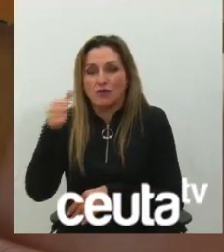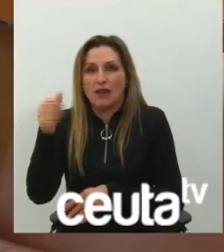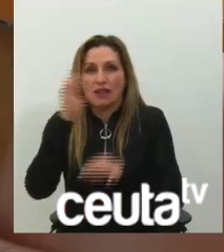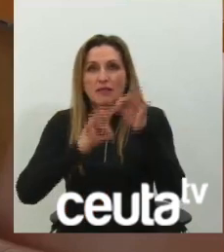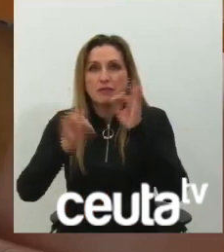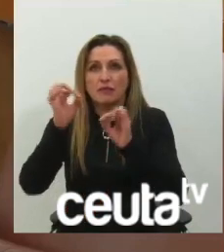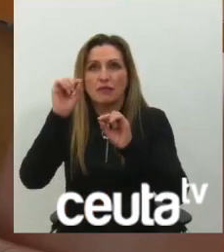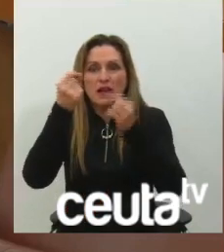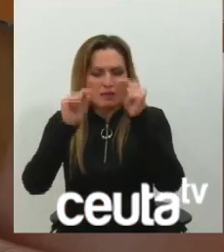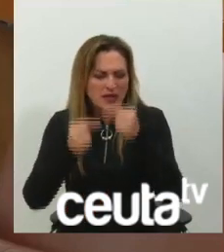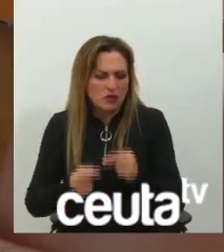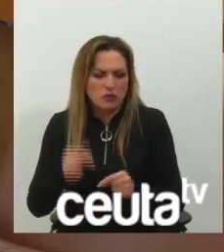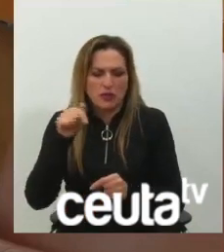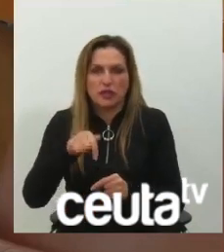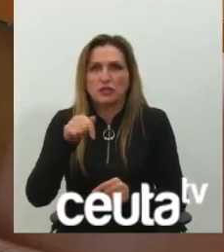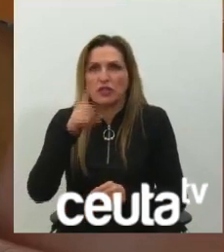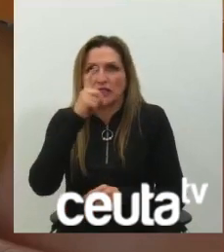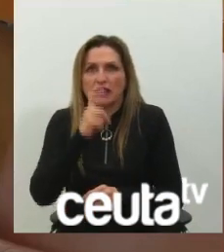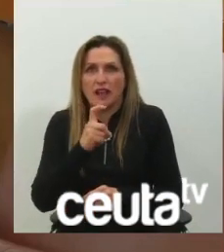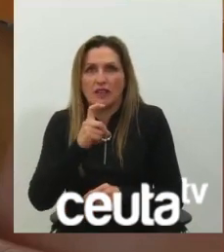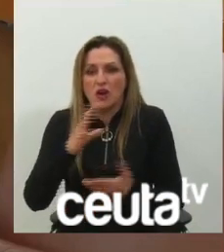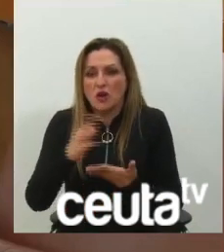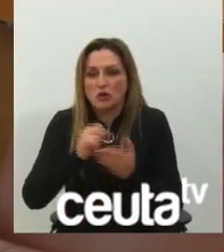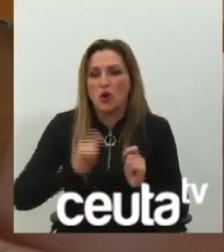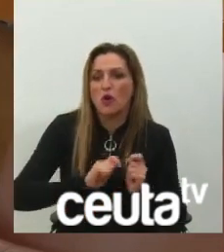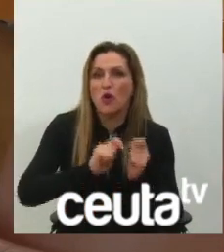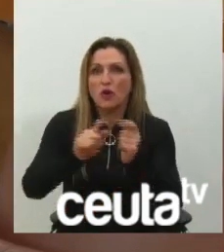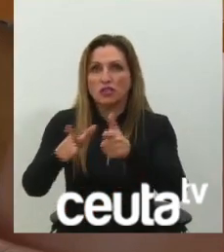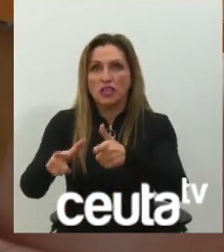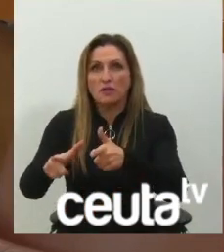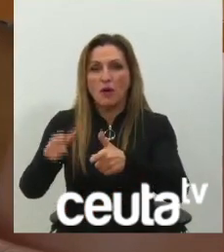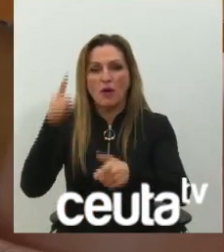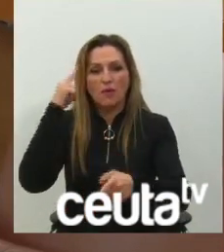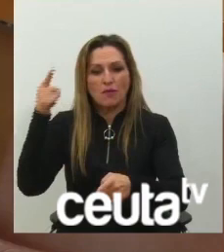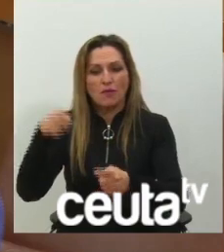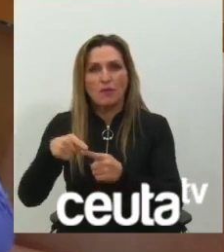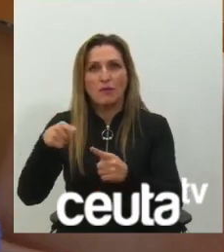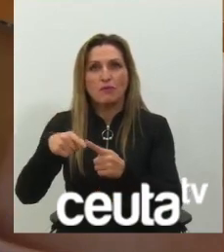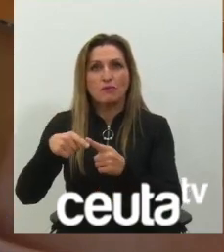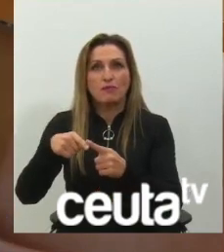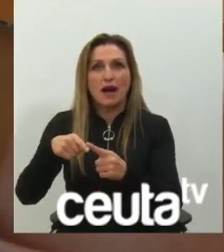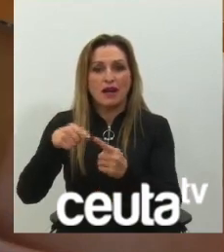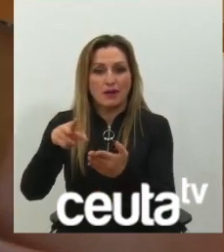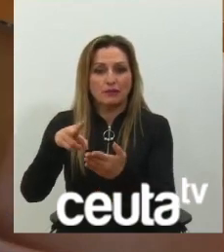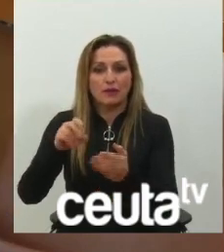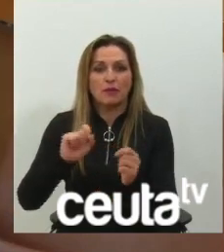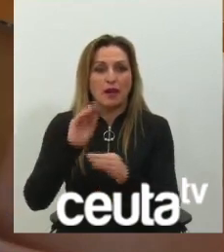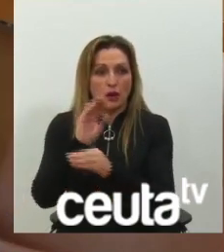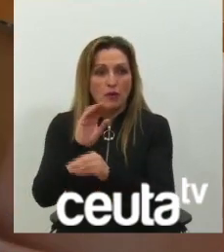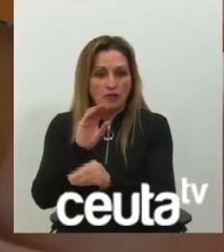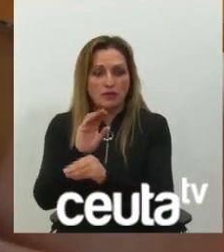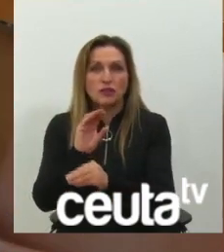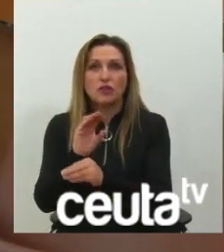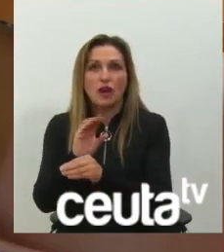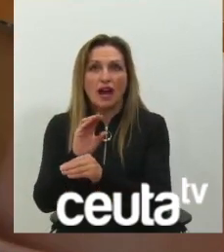quiere usted que te damos todo el presupuesto de ceuta para financiar el sinsentido de la ultraderecha es lo que